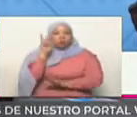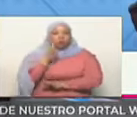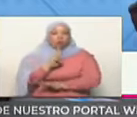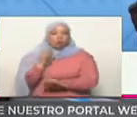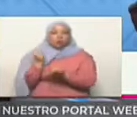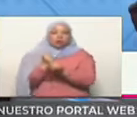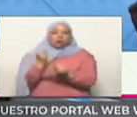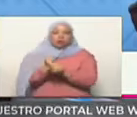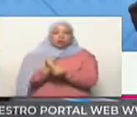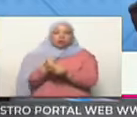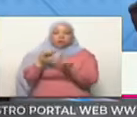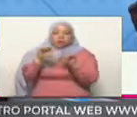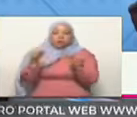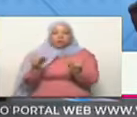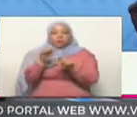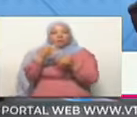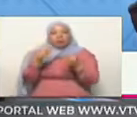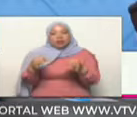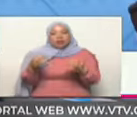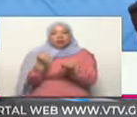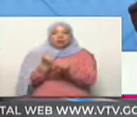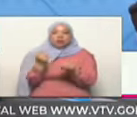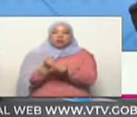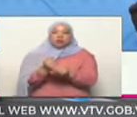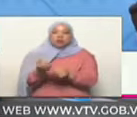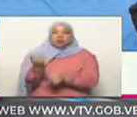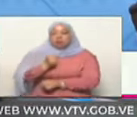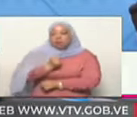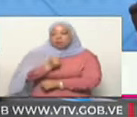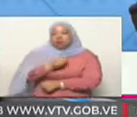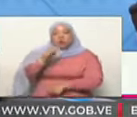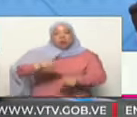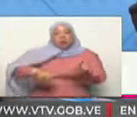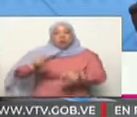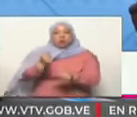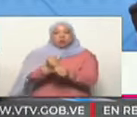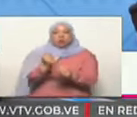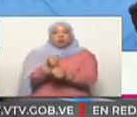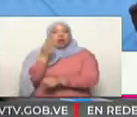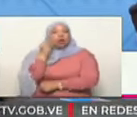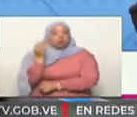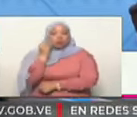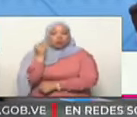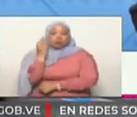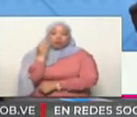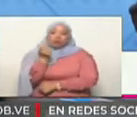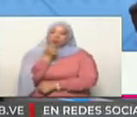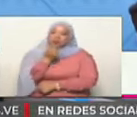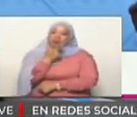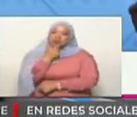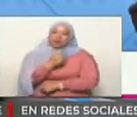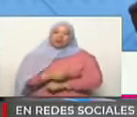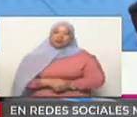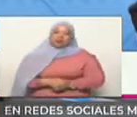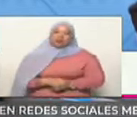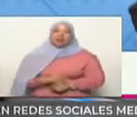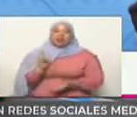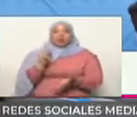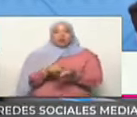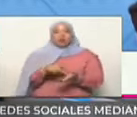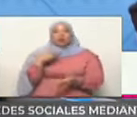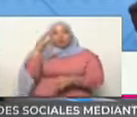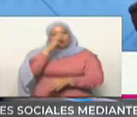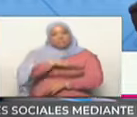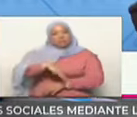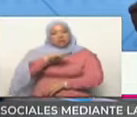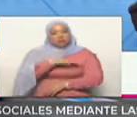especie en cautiverio para hacer para el provecho de la gente. De verdad que ha sido una experiencia maravillosa y bueno, es parte de la gran misión